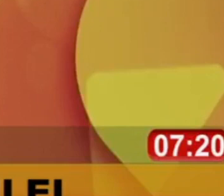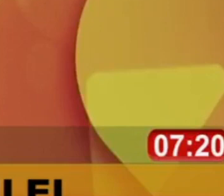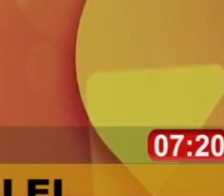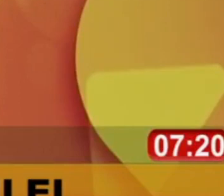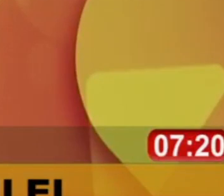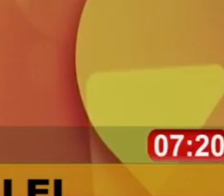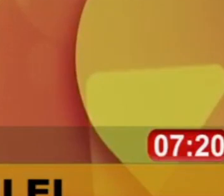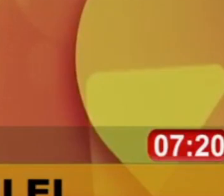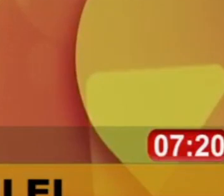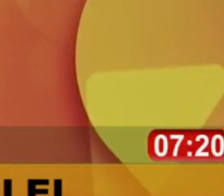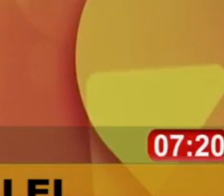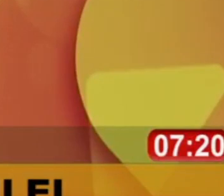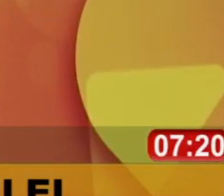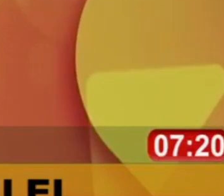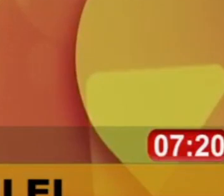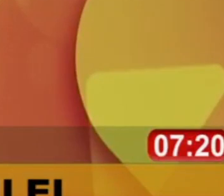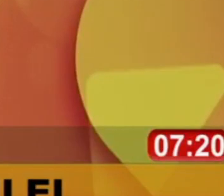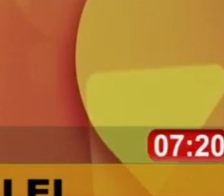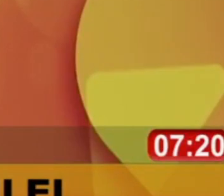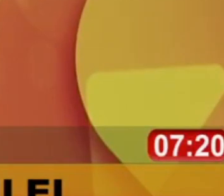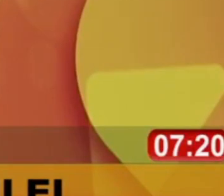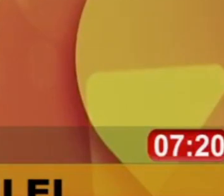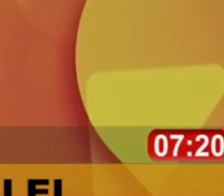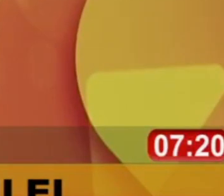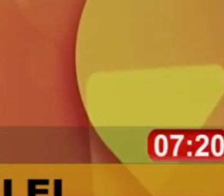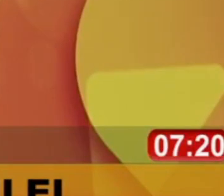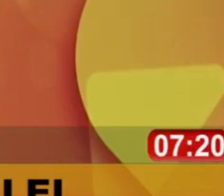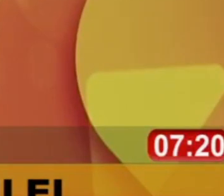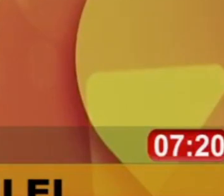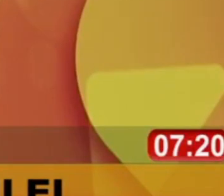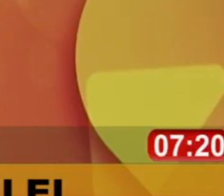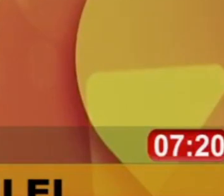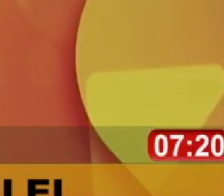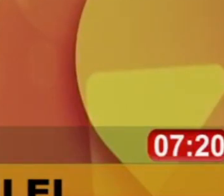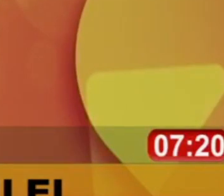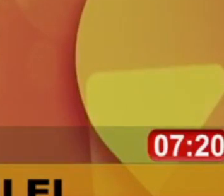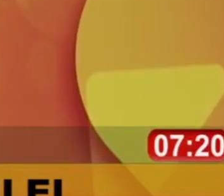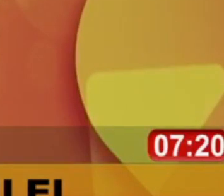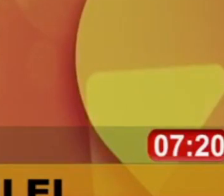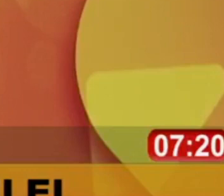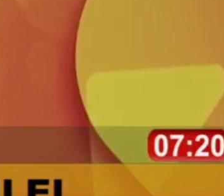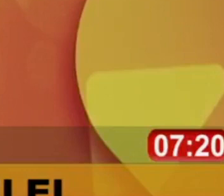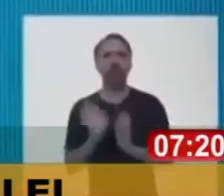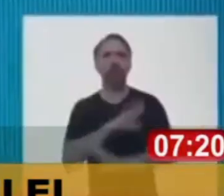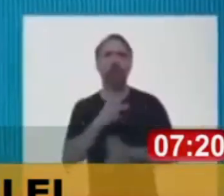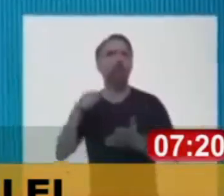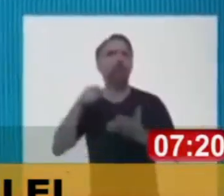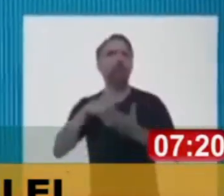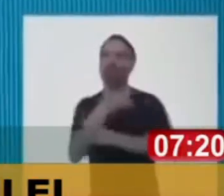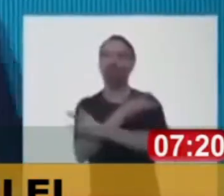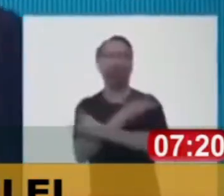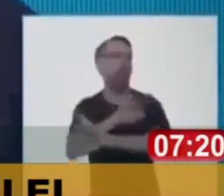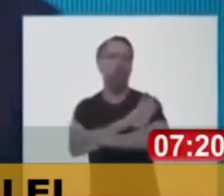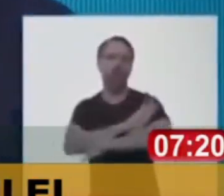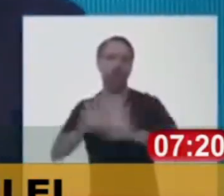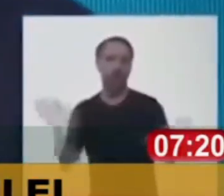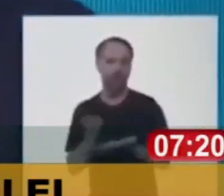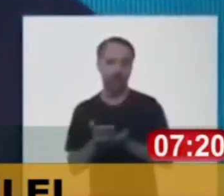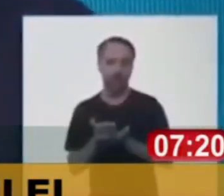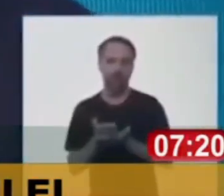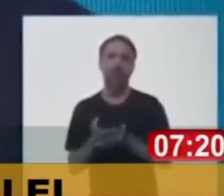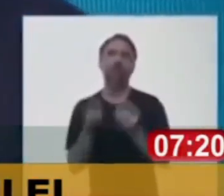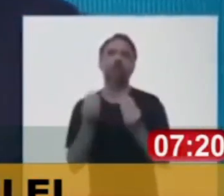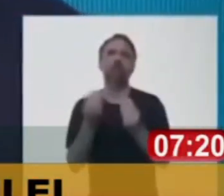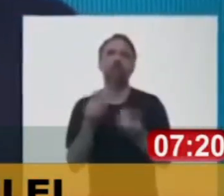en la Argentina que está cansado de esto. O sea, Massa ha ganado pese a la corrupción, pese a la hiperinflación y pese al mal